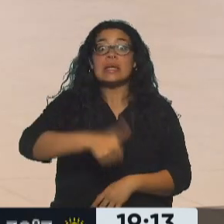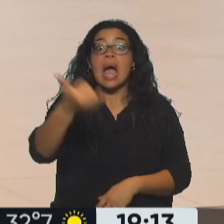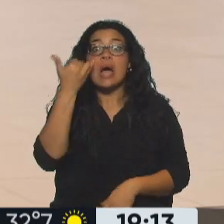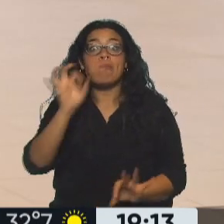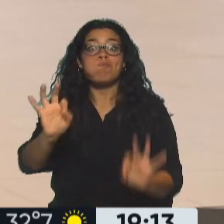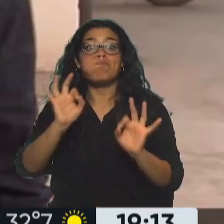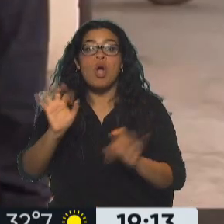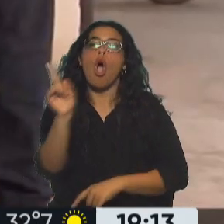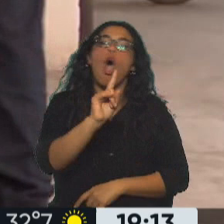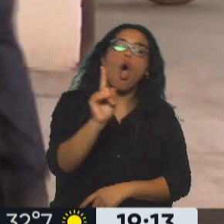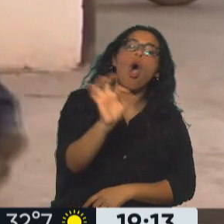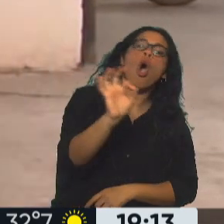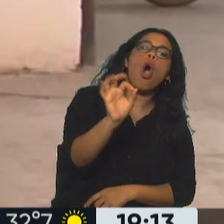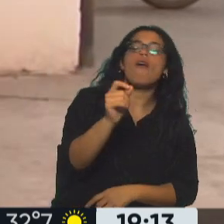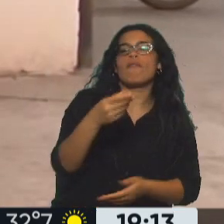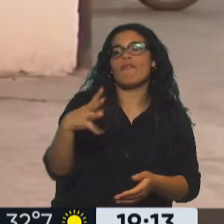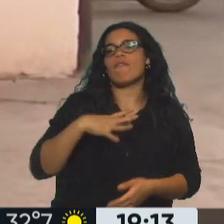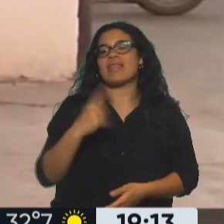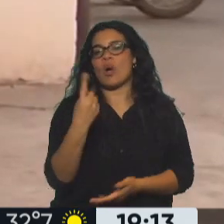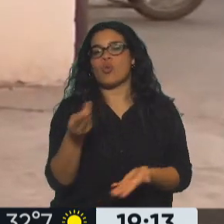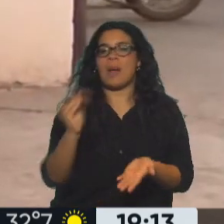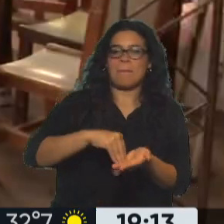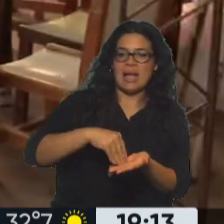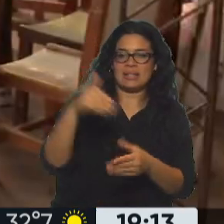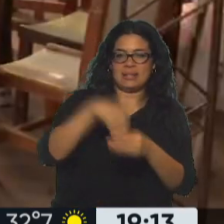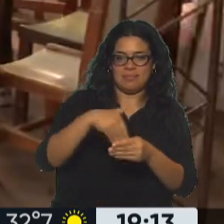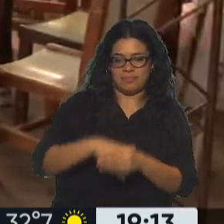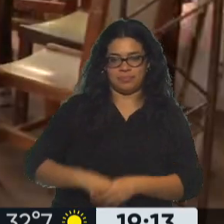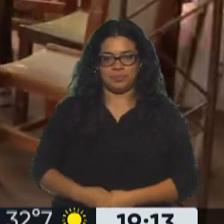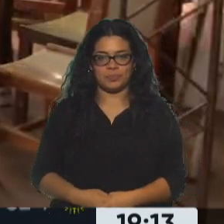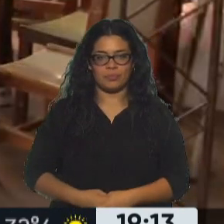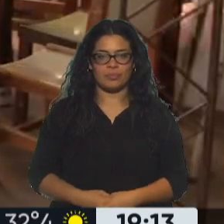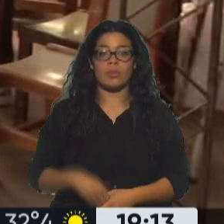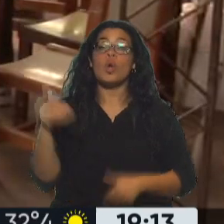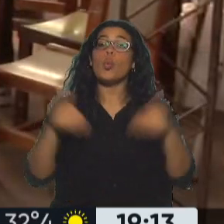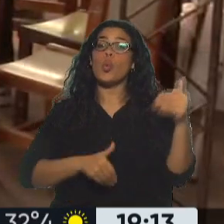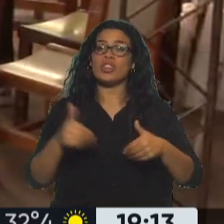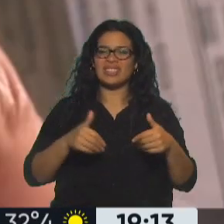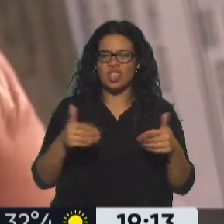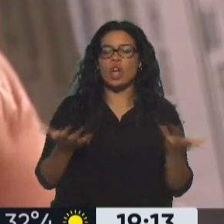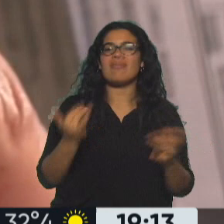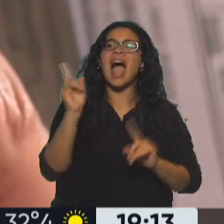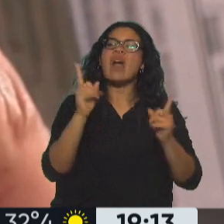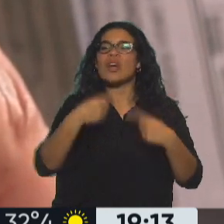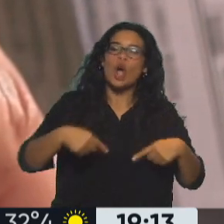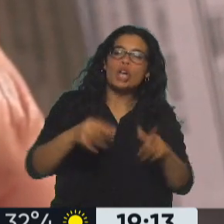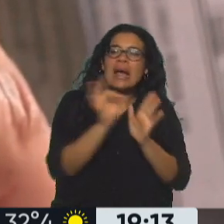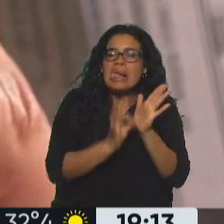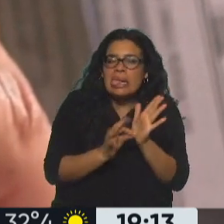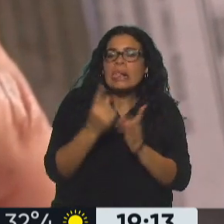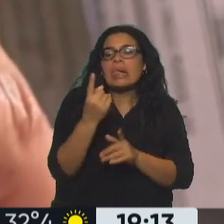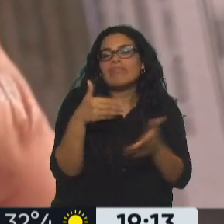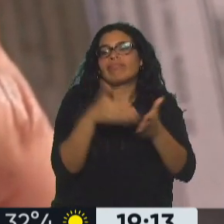provincia de Chaco. La elección, salvo algunos casos puntuales o incidencias menores, se desarrolló con total normalidad. Hemos